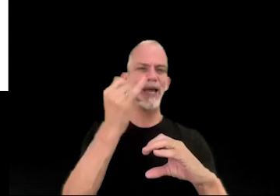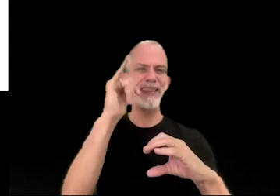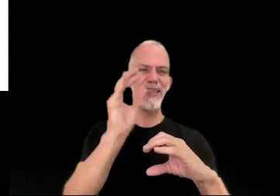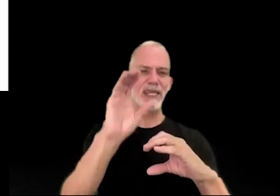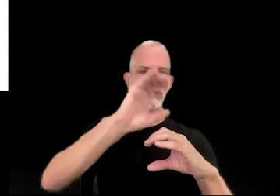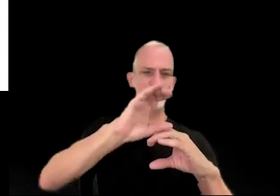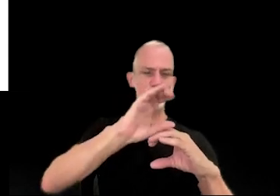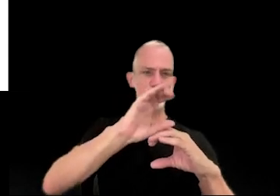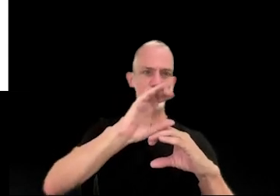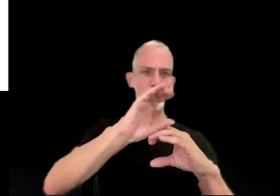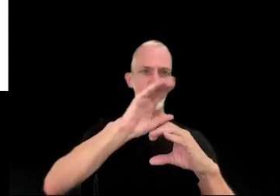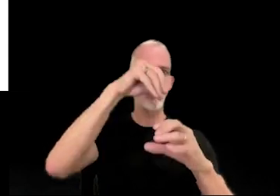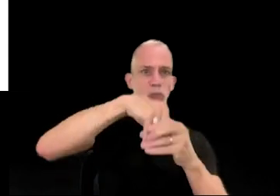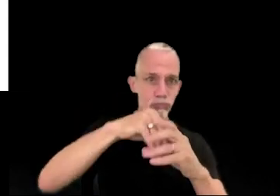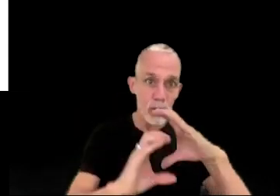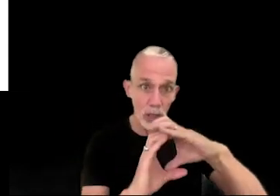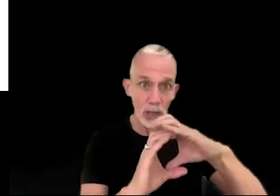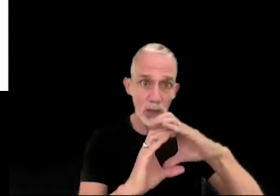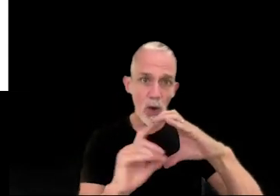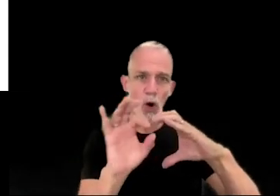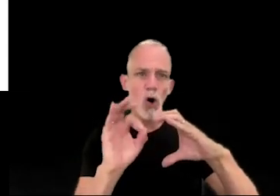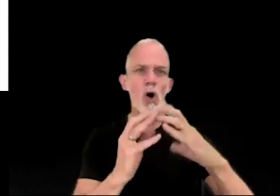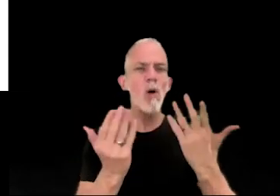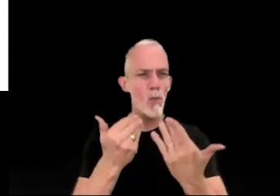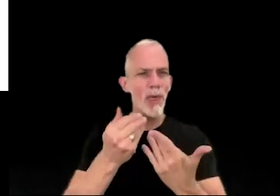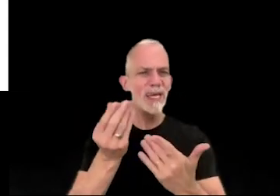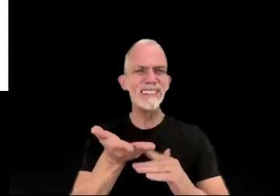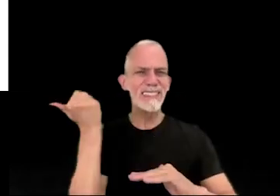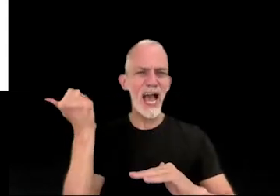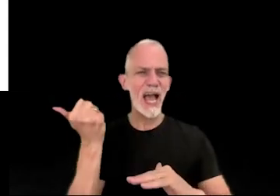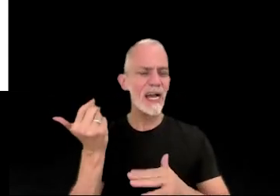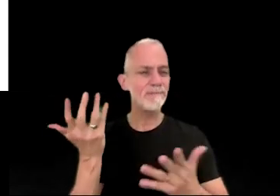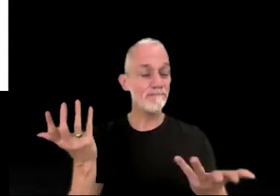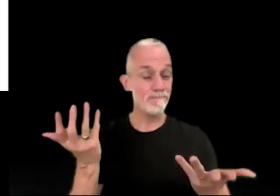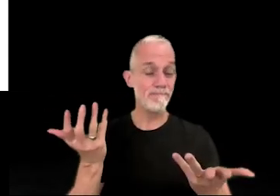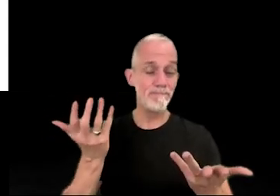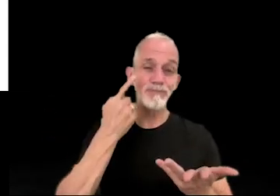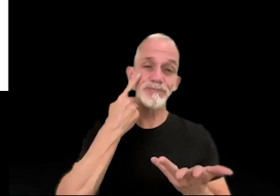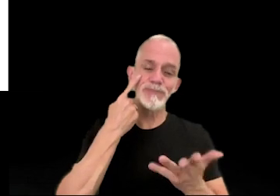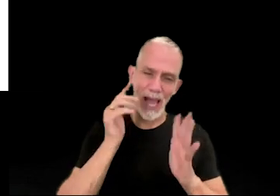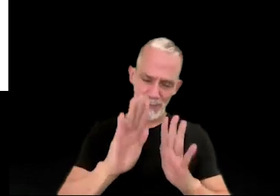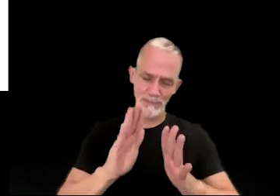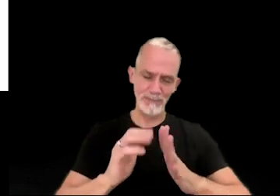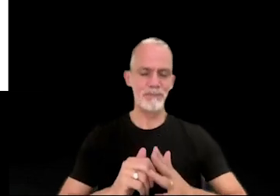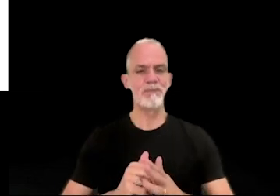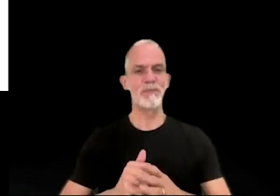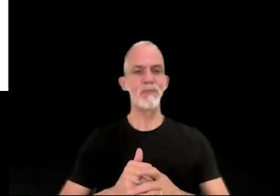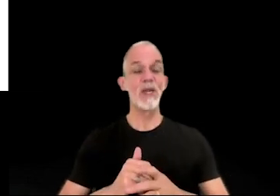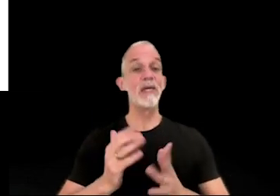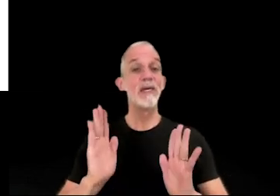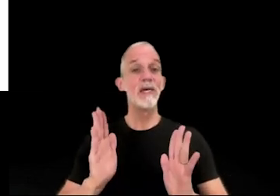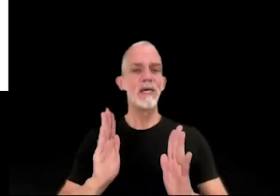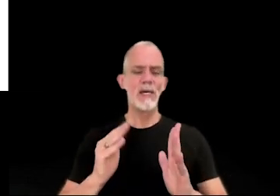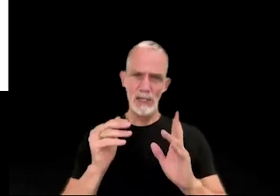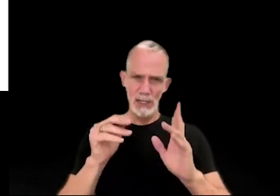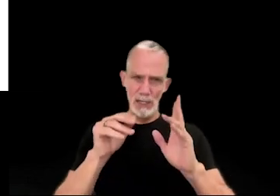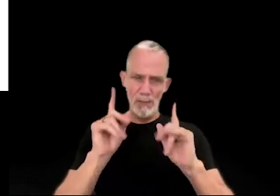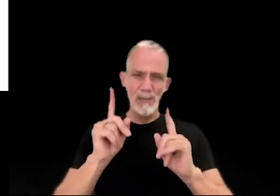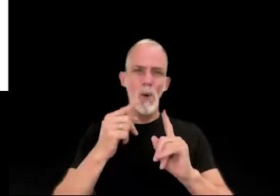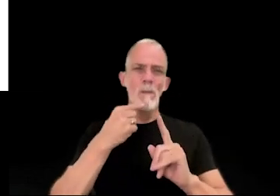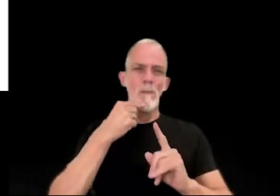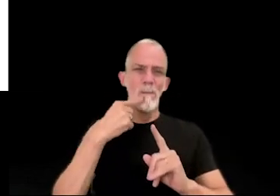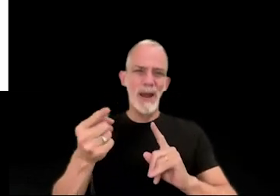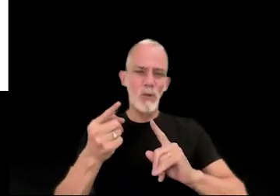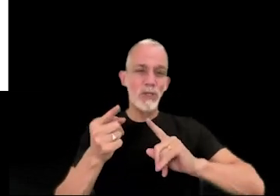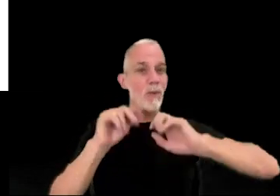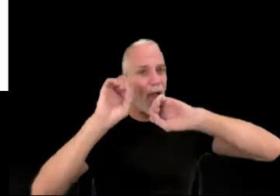firme? Bueno, ahí, en principio, voy a retomar esta pregunta con una suerte de